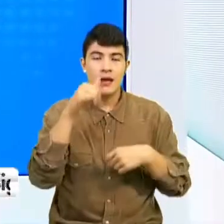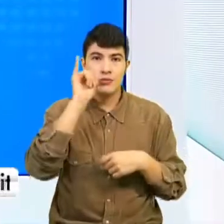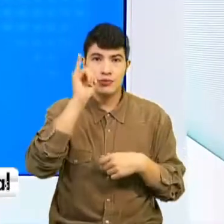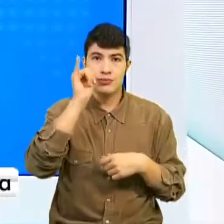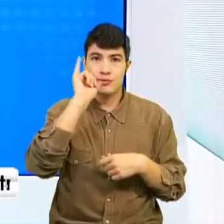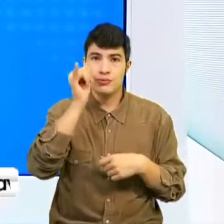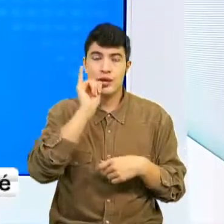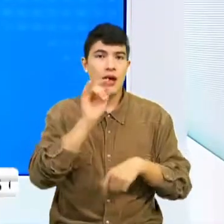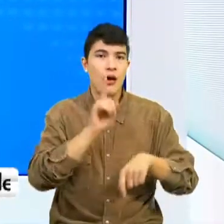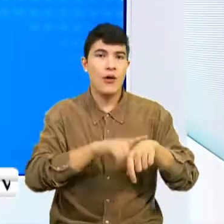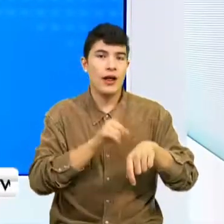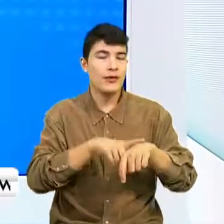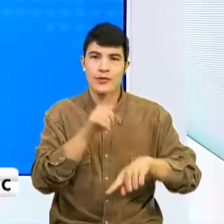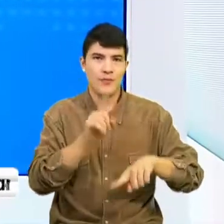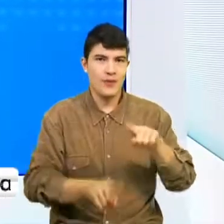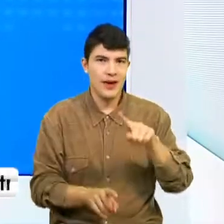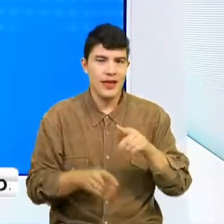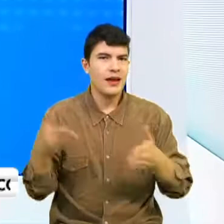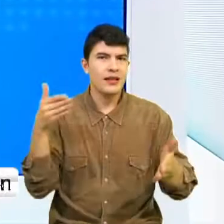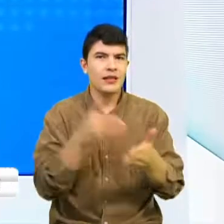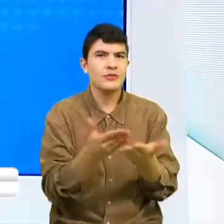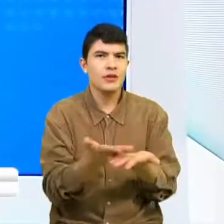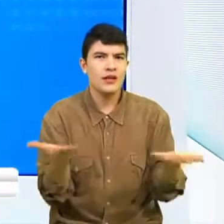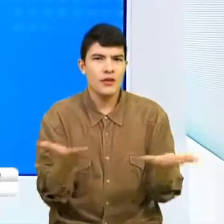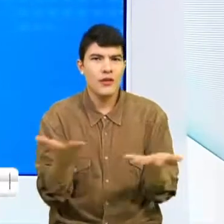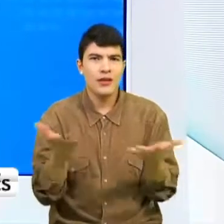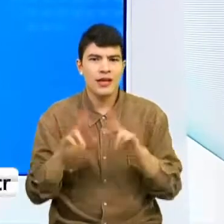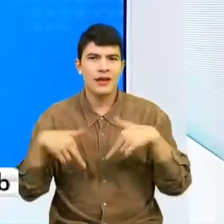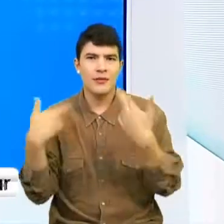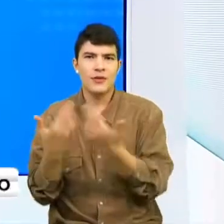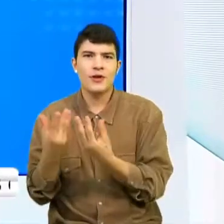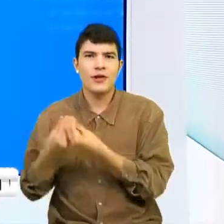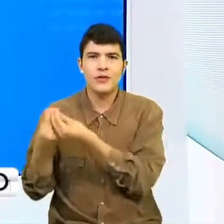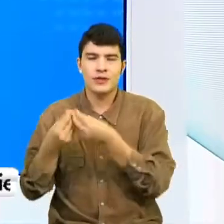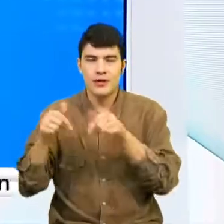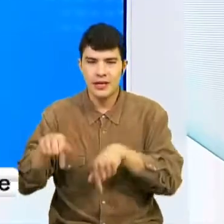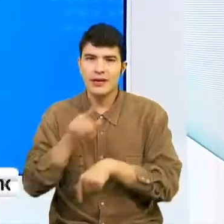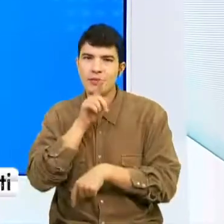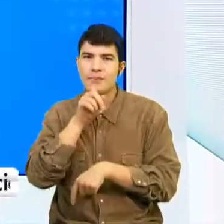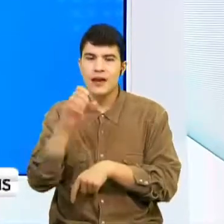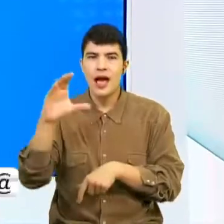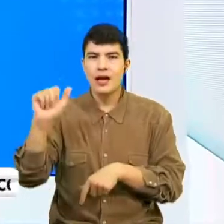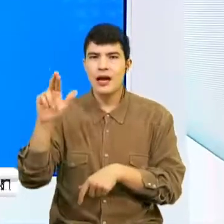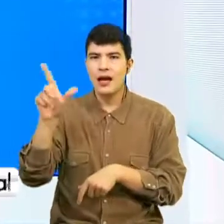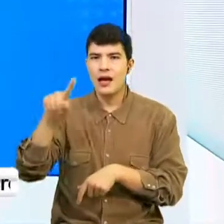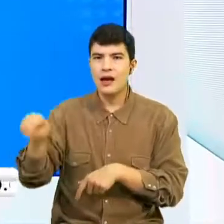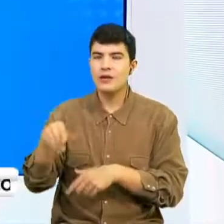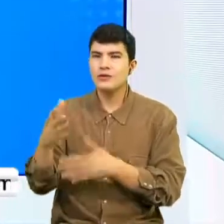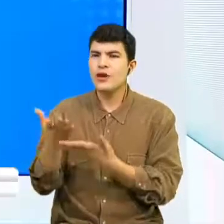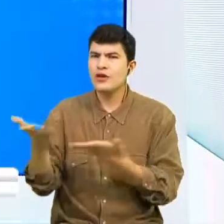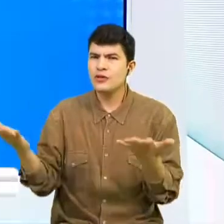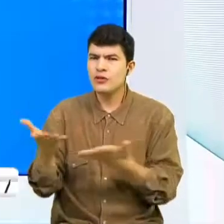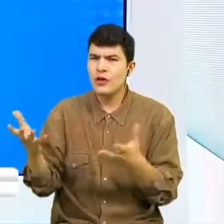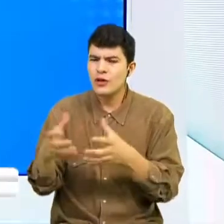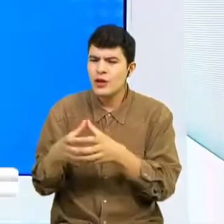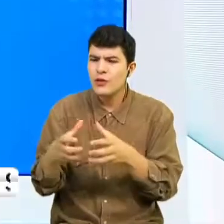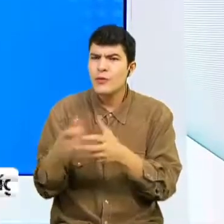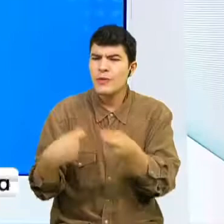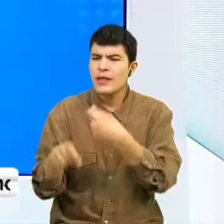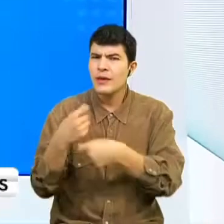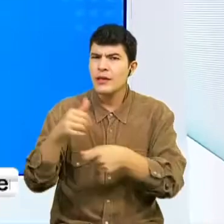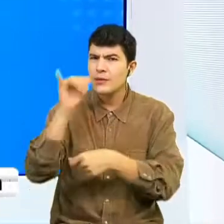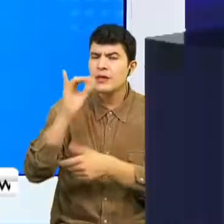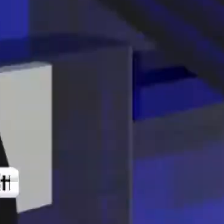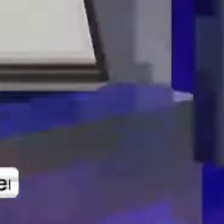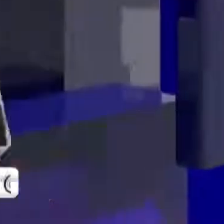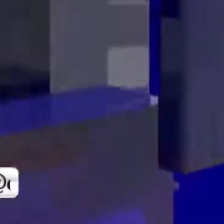la denuncia se hizo en un debate protagonizado en el concejo de bucaramanga carlos cárdenas donde operaba este micro mercado